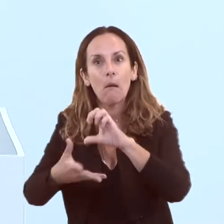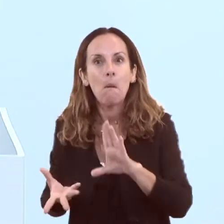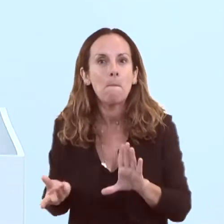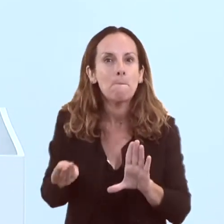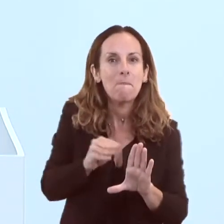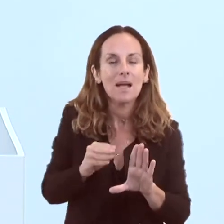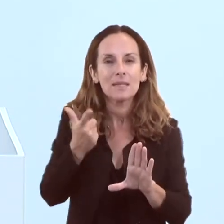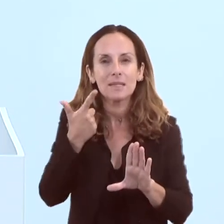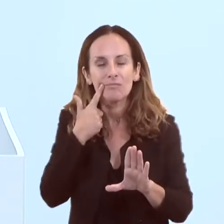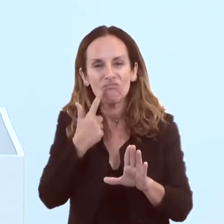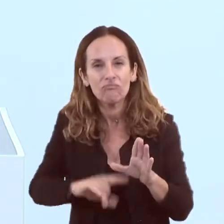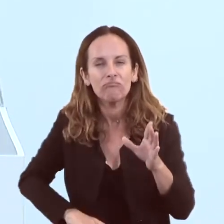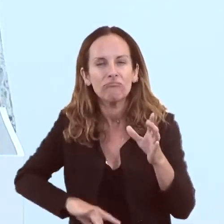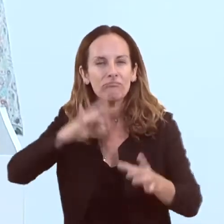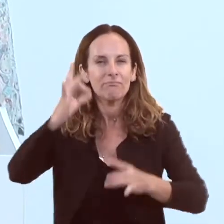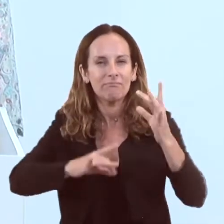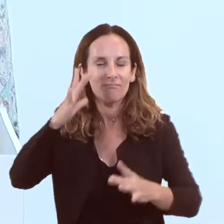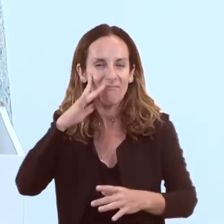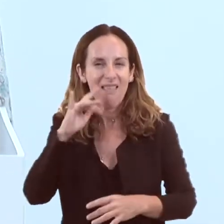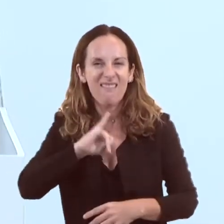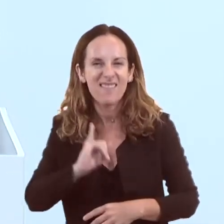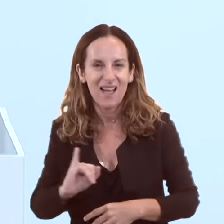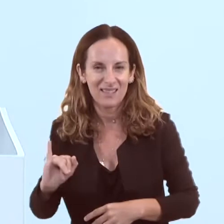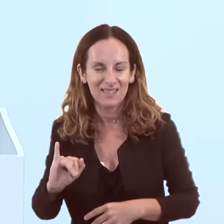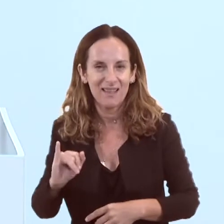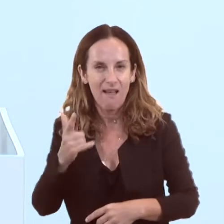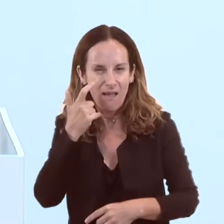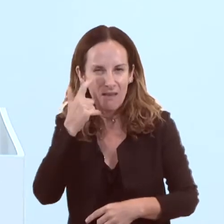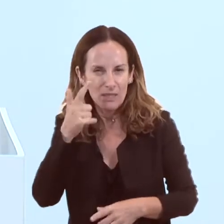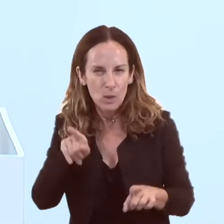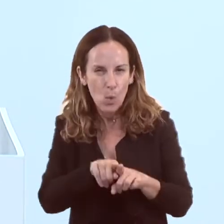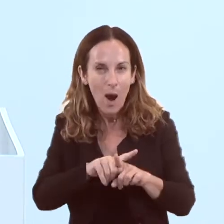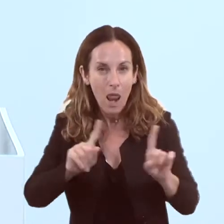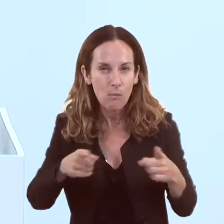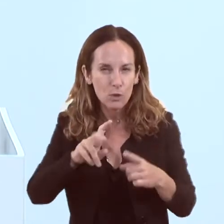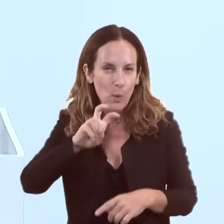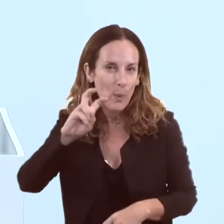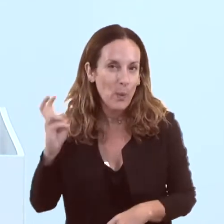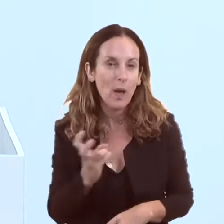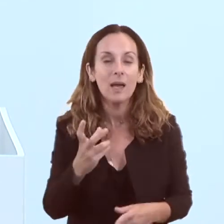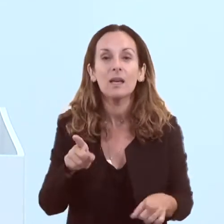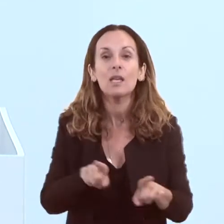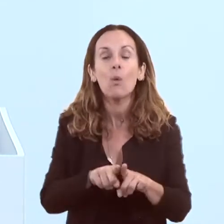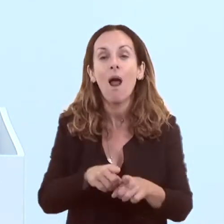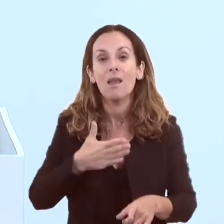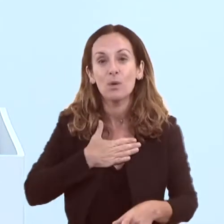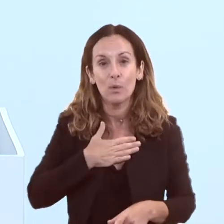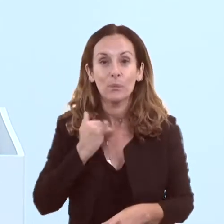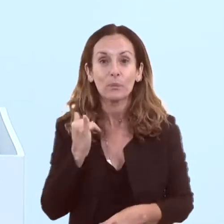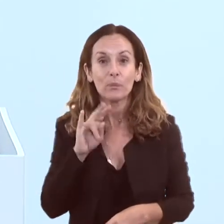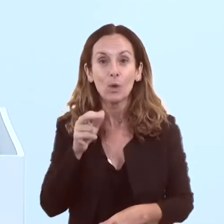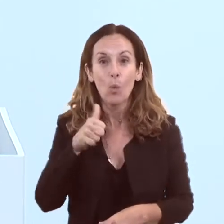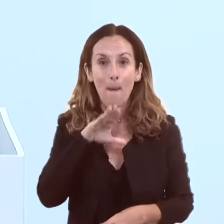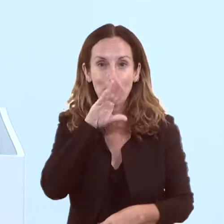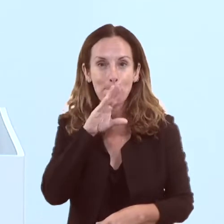digamos que parece ser que los colores de la paleta del cuadro que dejo que pinta Juan perro se